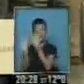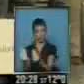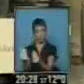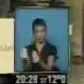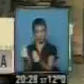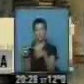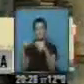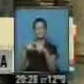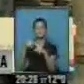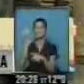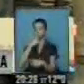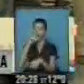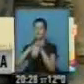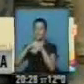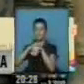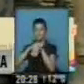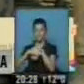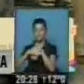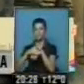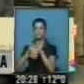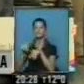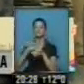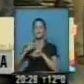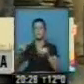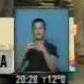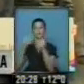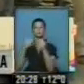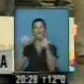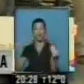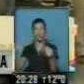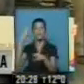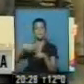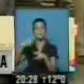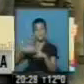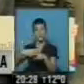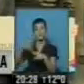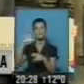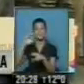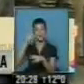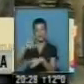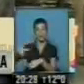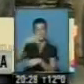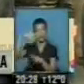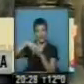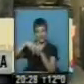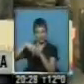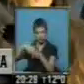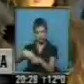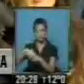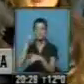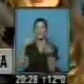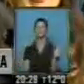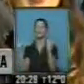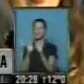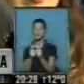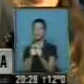Por su parte, el candidato del PRO, Horacio Rodríguez Larreta, clausuró su campaña electoral con un acto en el Parque Centenario, en el barrio de Caballito. Del encuentro participaron